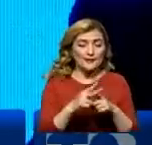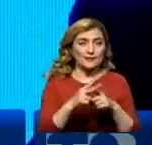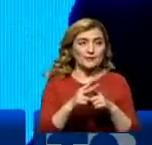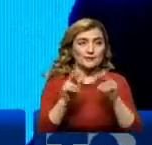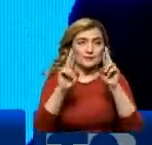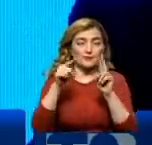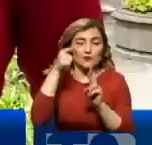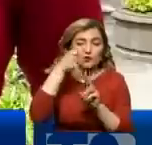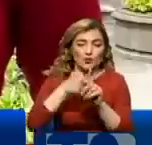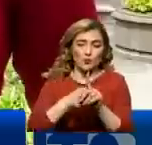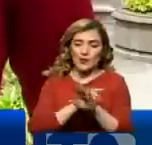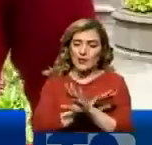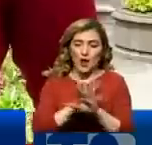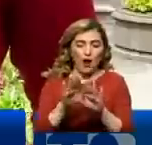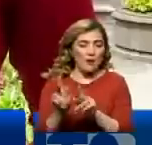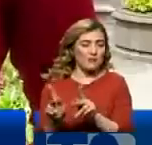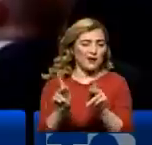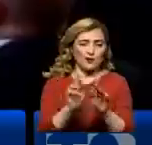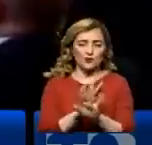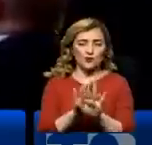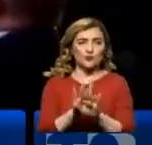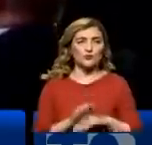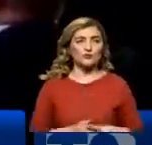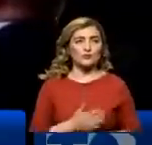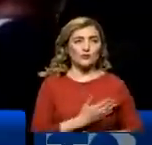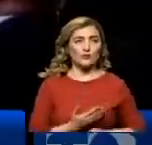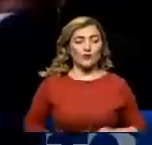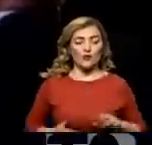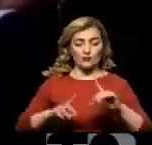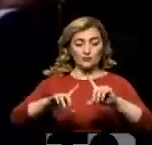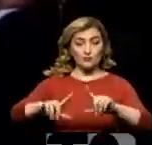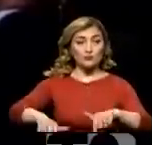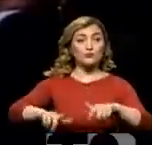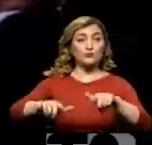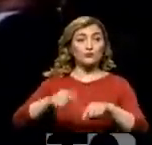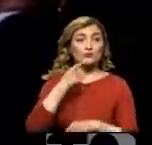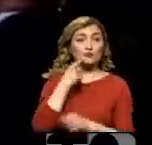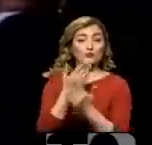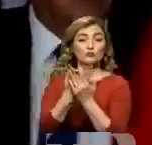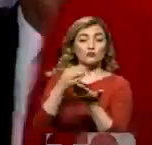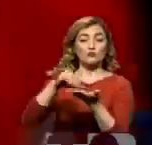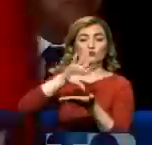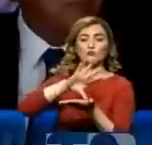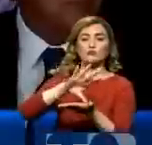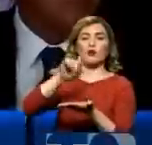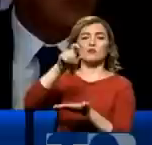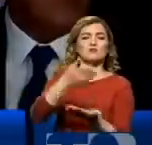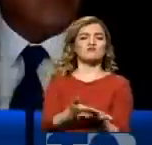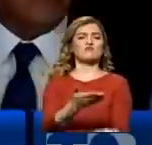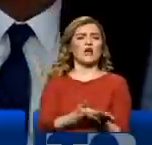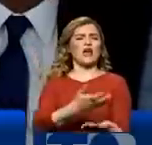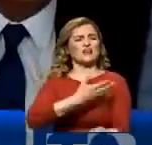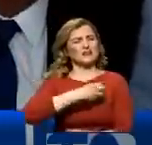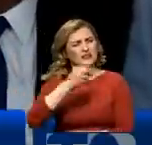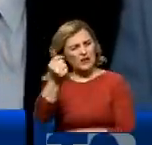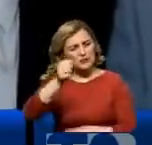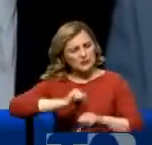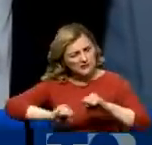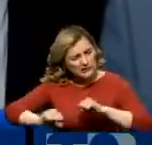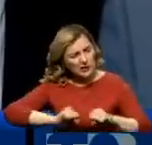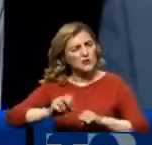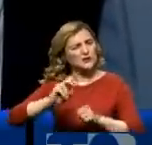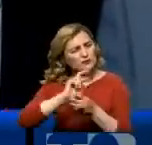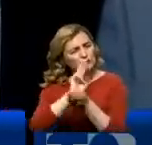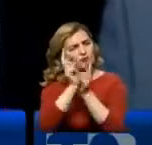desde el próximo mes. Por su parte, el presidente de la República, Lenín Moreno, exigió a la Asamblea que se agilice el trámite a